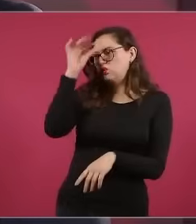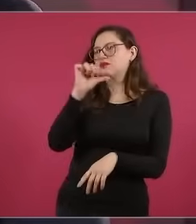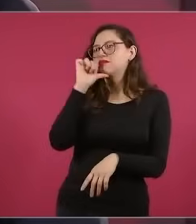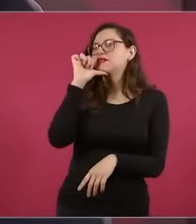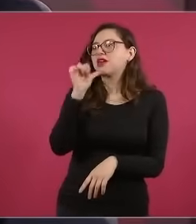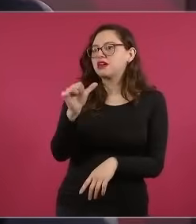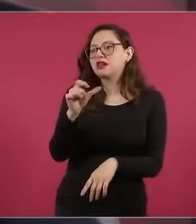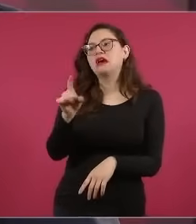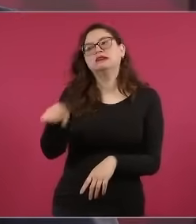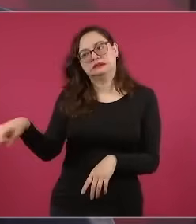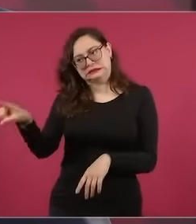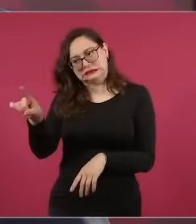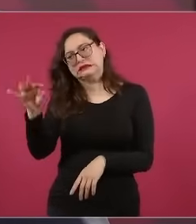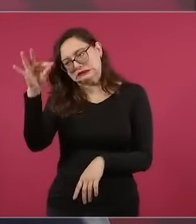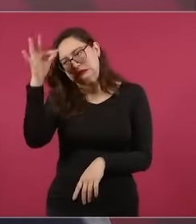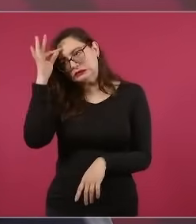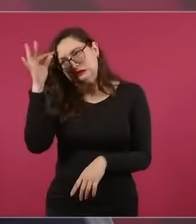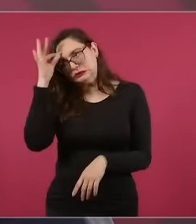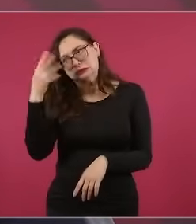que el pueblo es tonto?